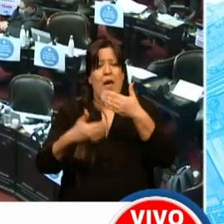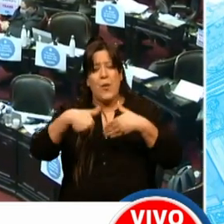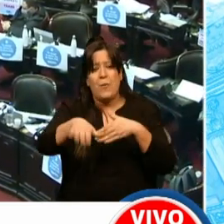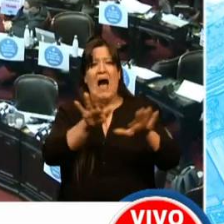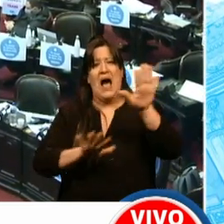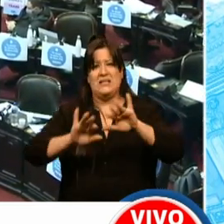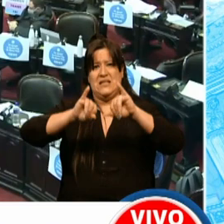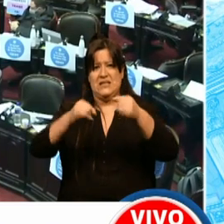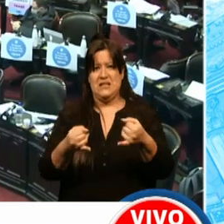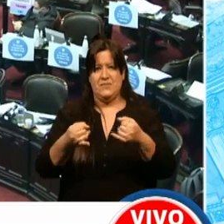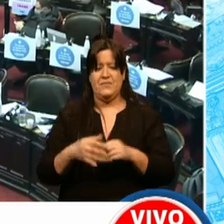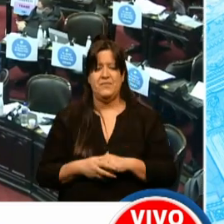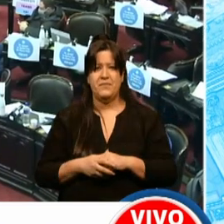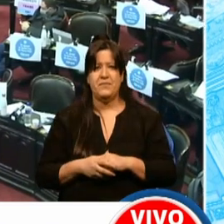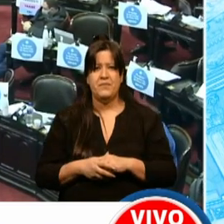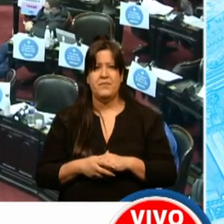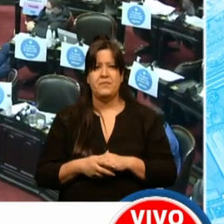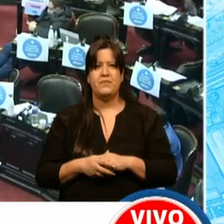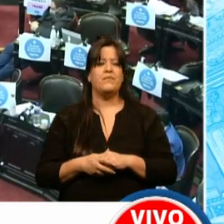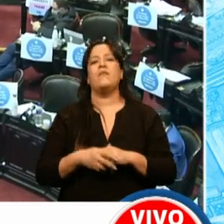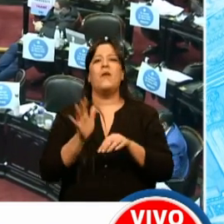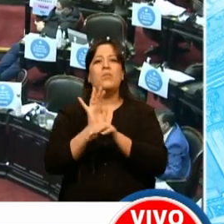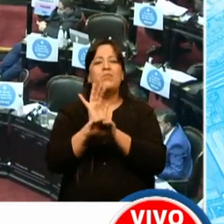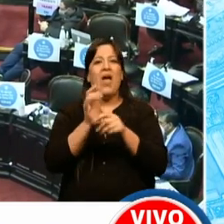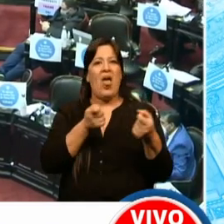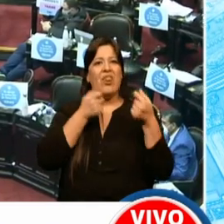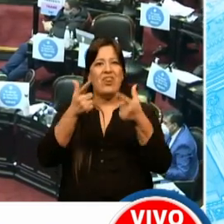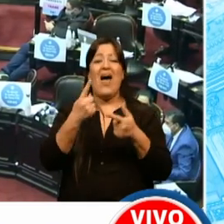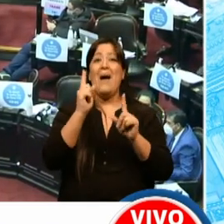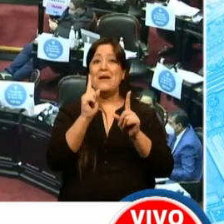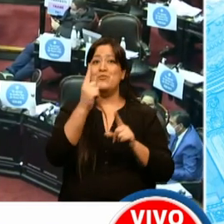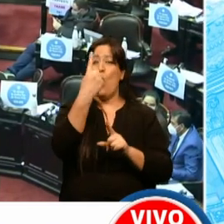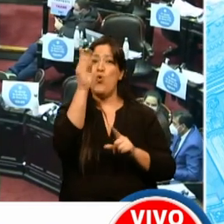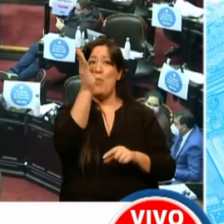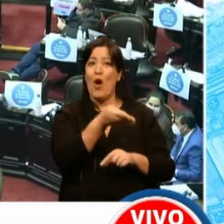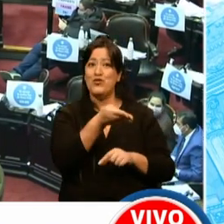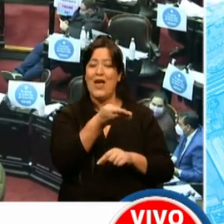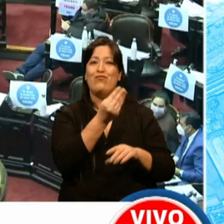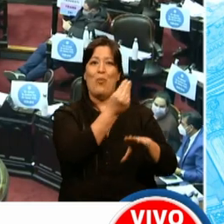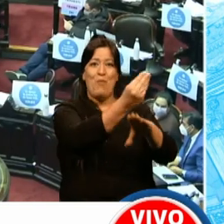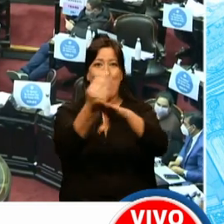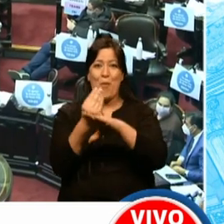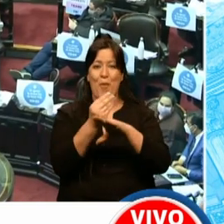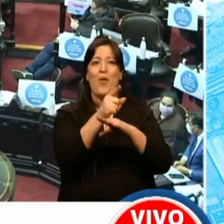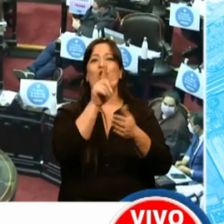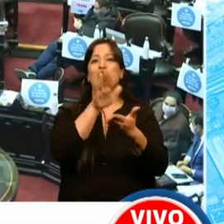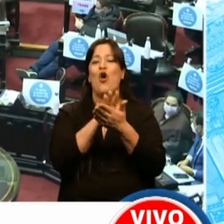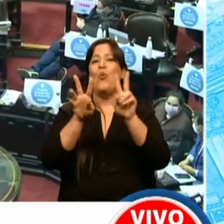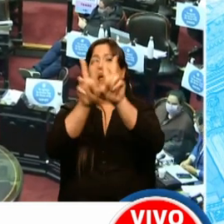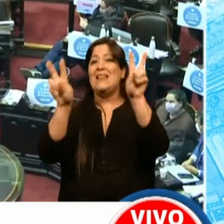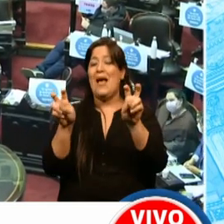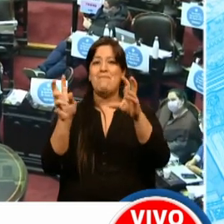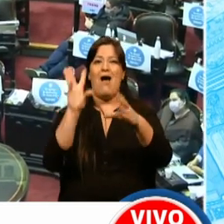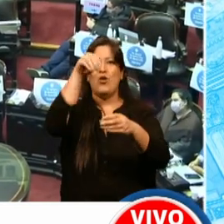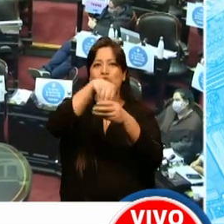estar el poder de este 1% en el tema de la